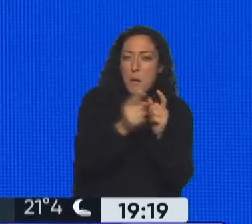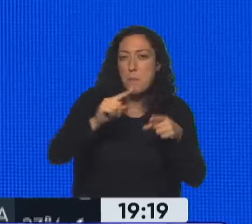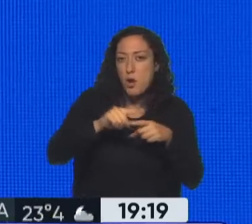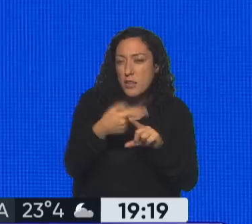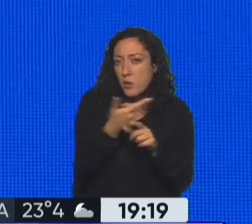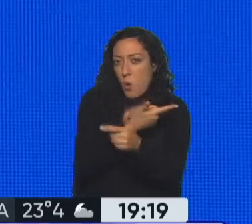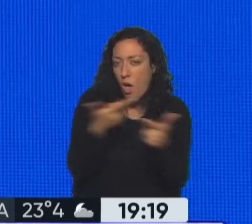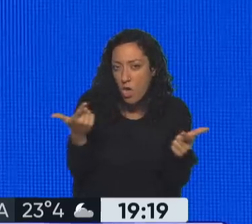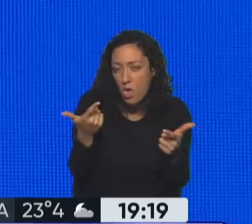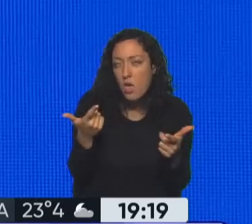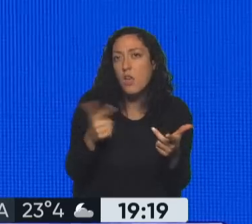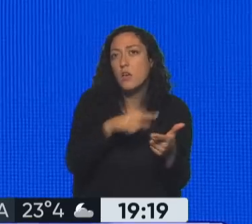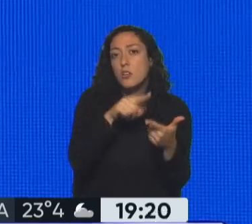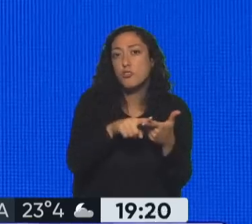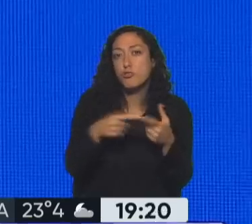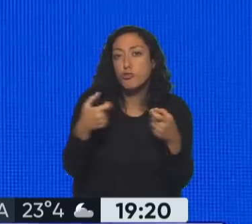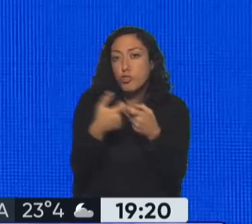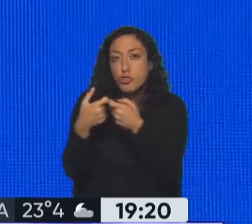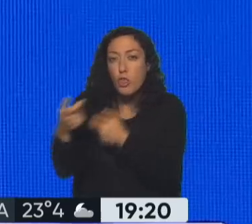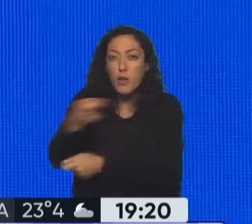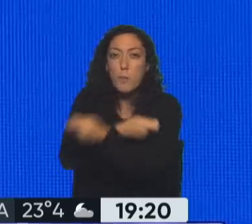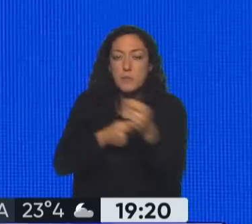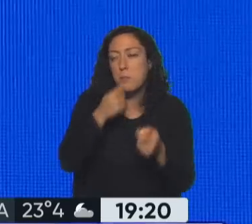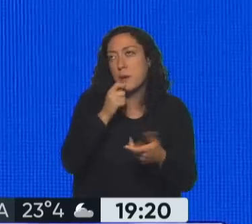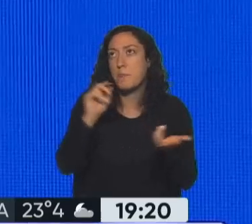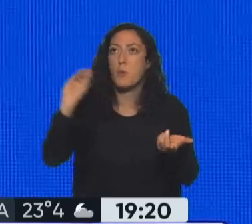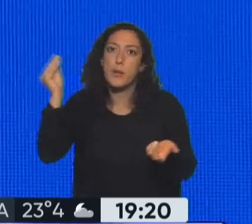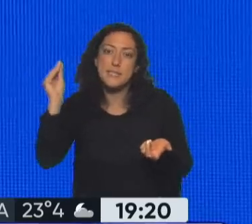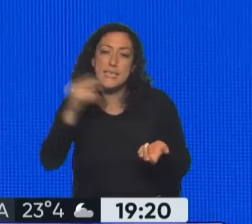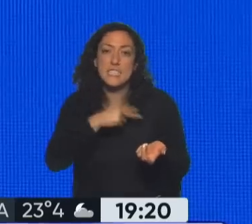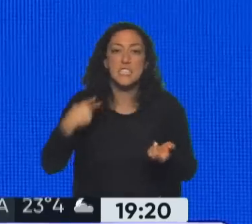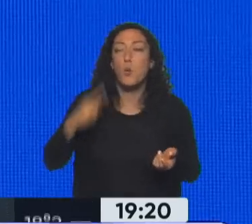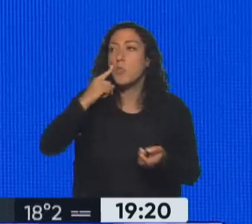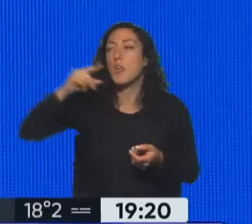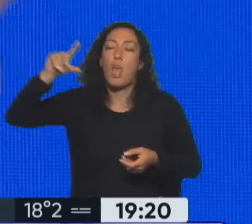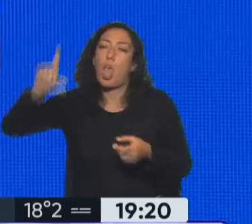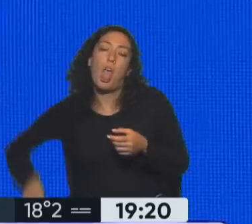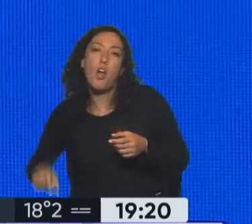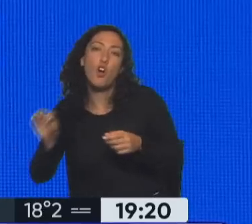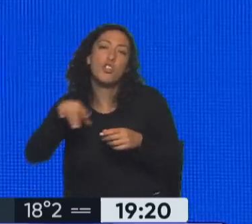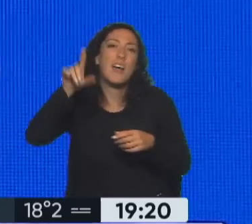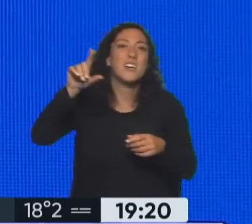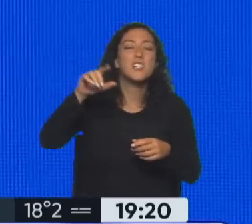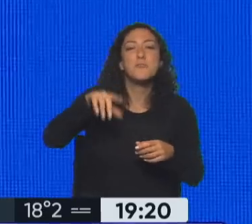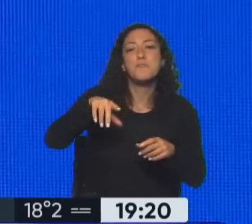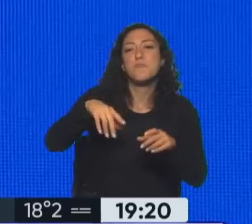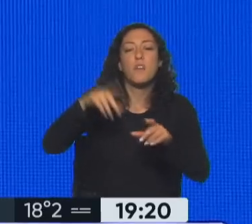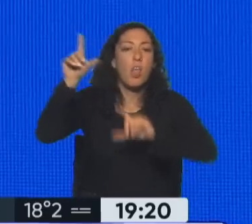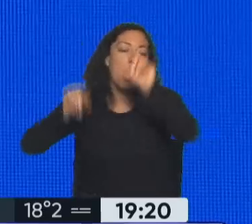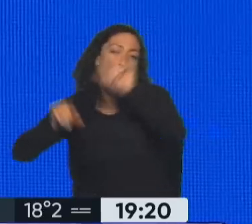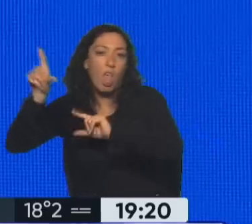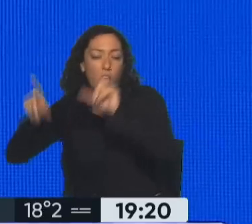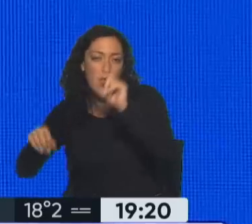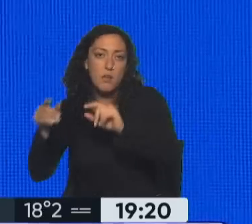nuestros principales socios comerciales, por ejemplo, Brasil y China, un día devalúen el yuan y otro día devalúen el real, y nosotros